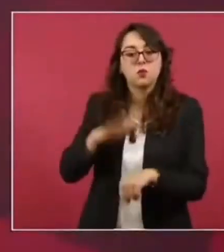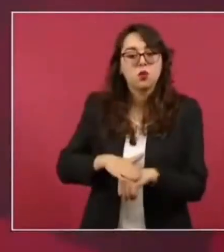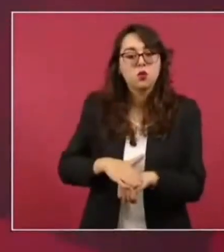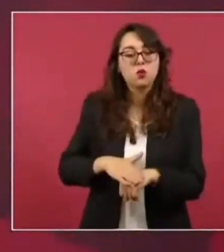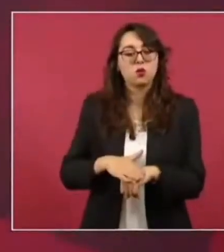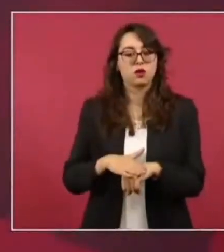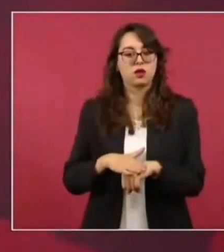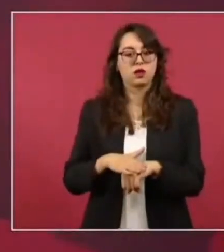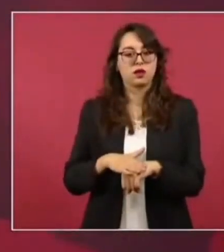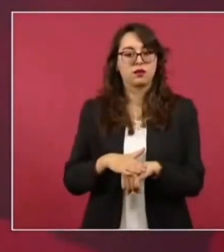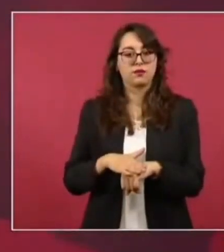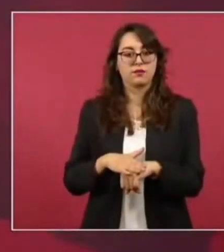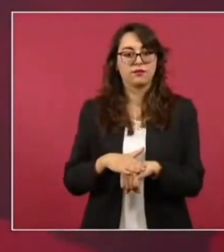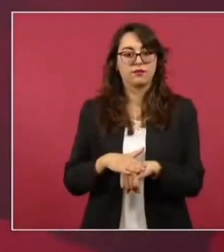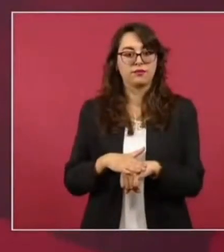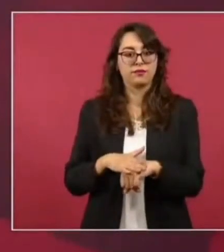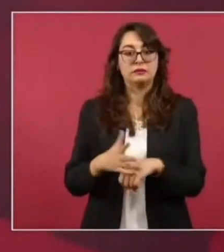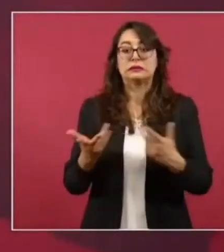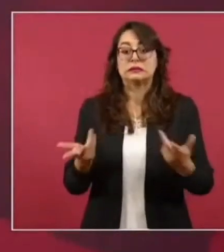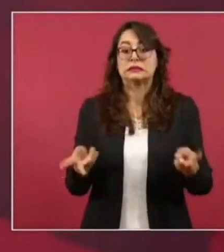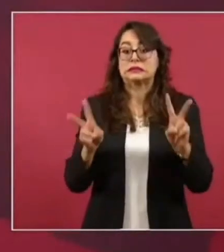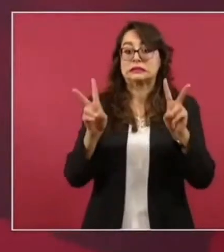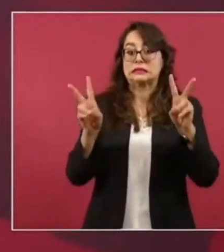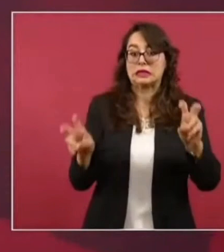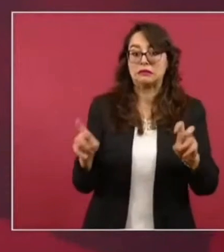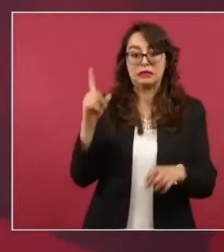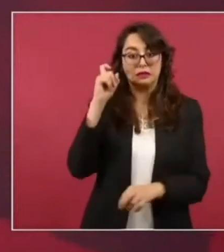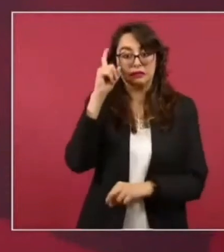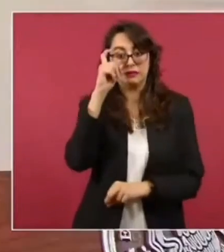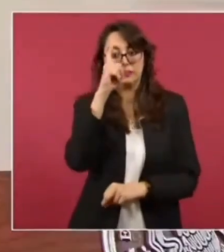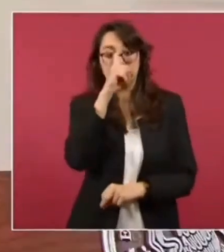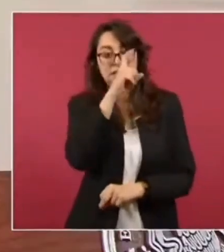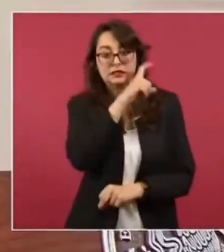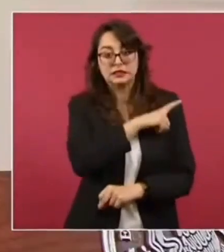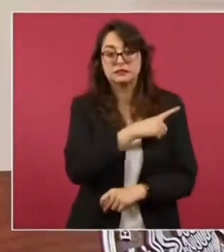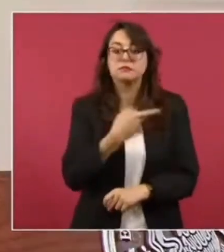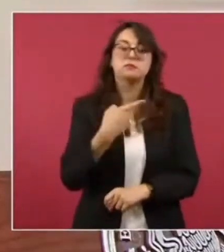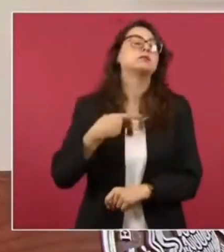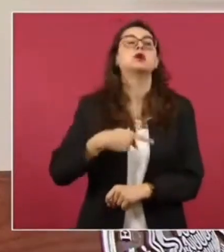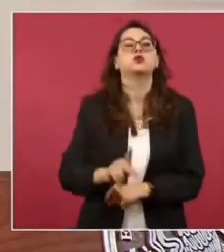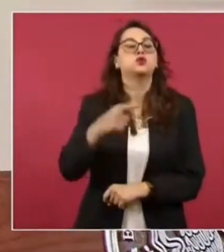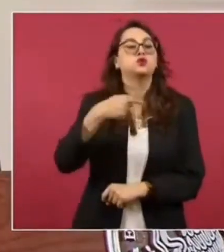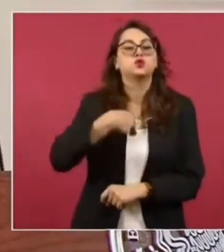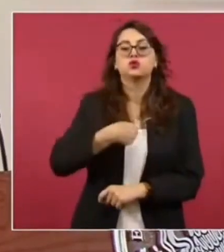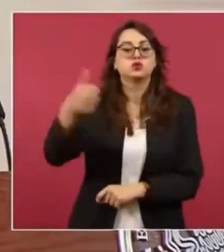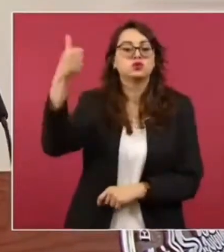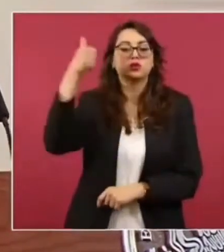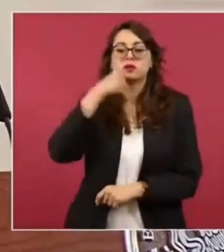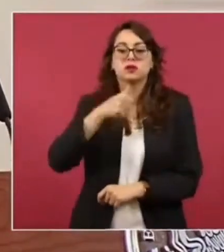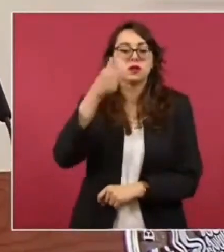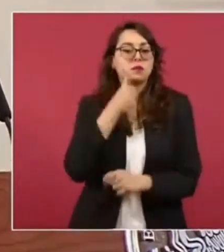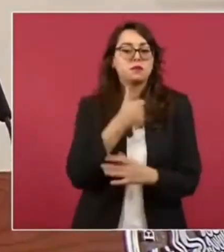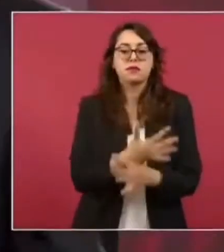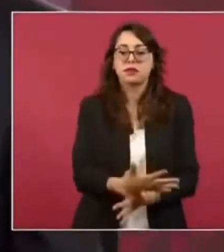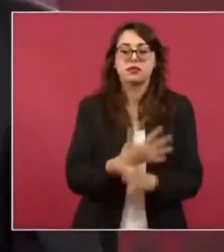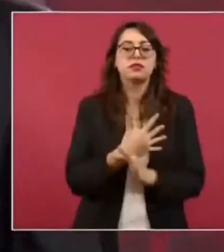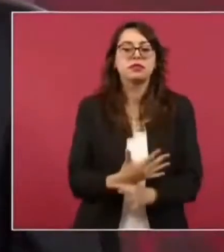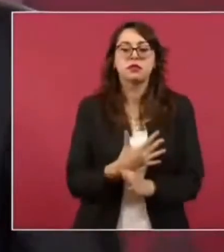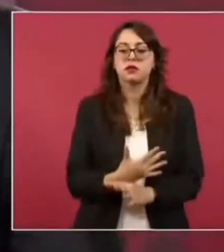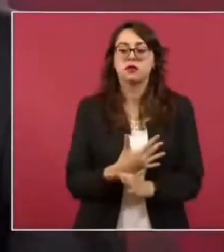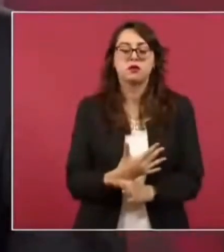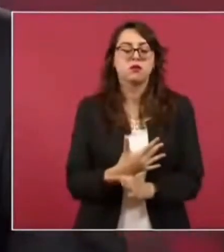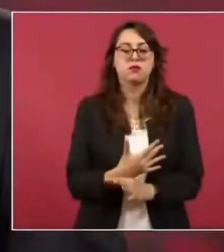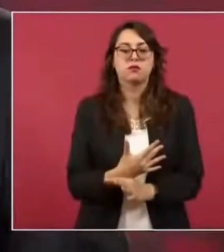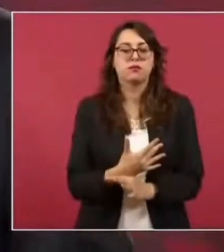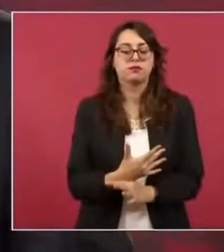y este es un asunto polémico, siempre lo he sostenido y algunos